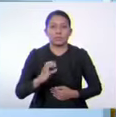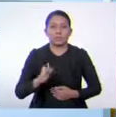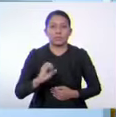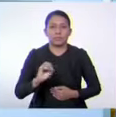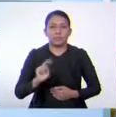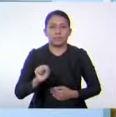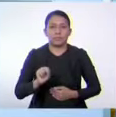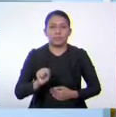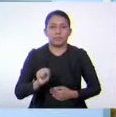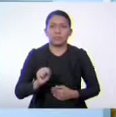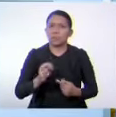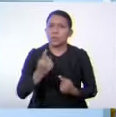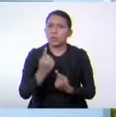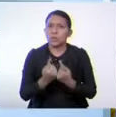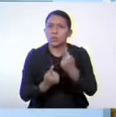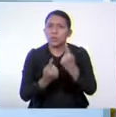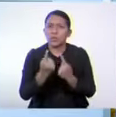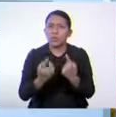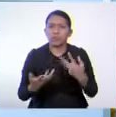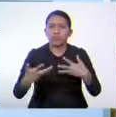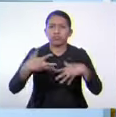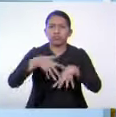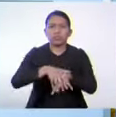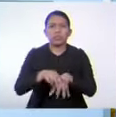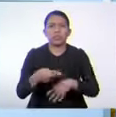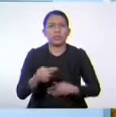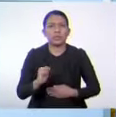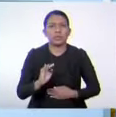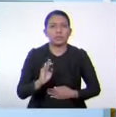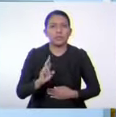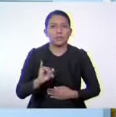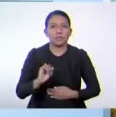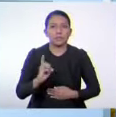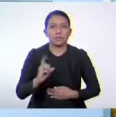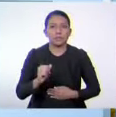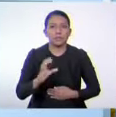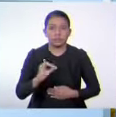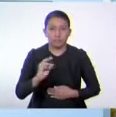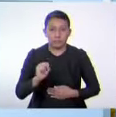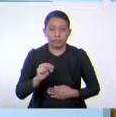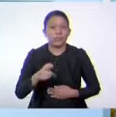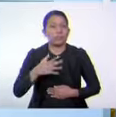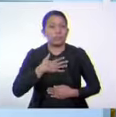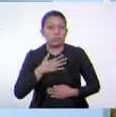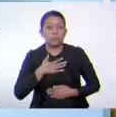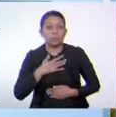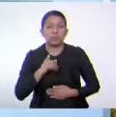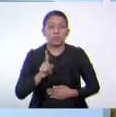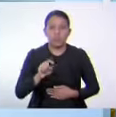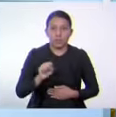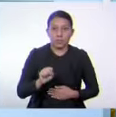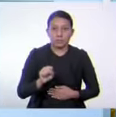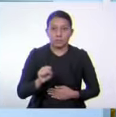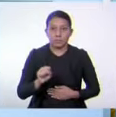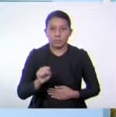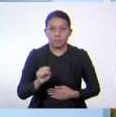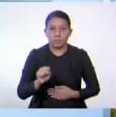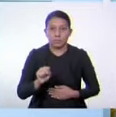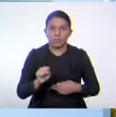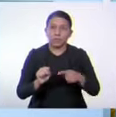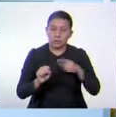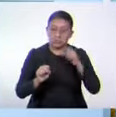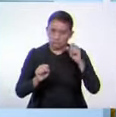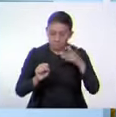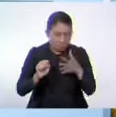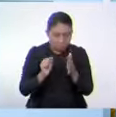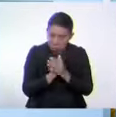¿Y qué orbitales se hibridan? Pues tenemos siempre los orbitales 1s, que ese, como les dije, esto no les